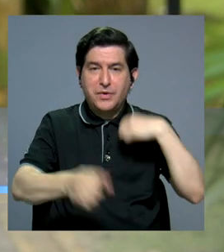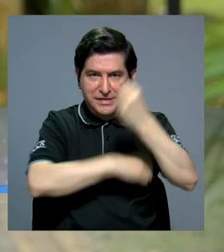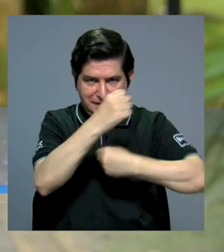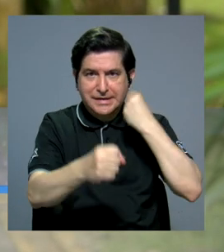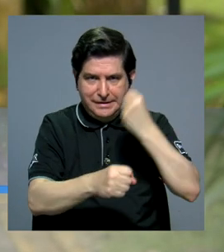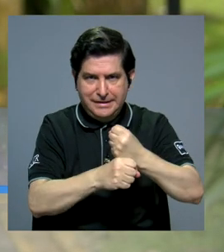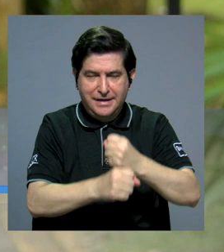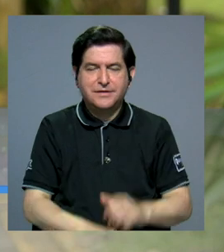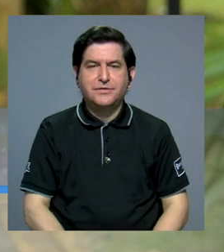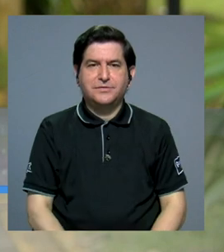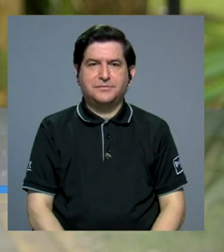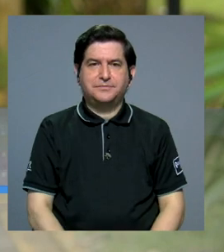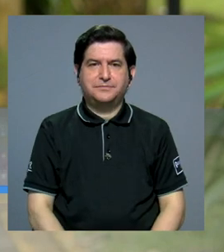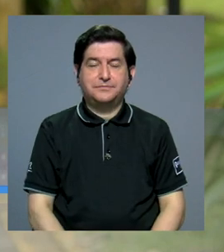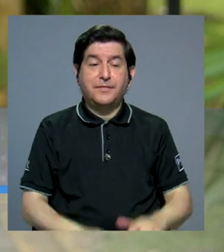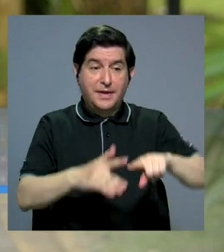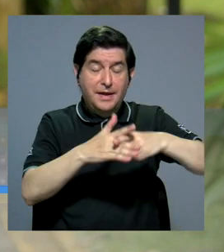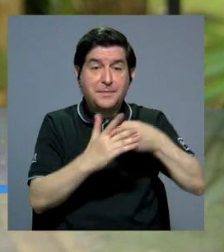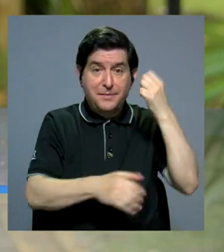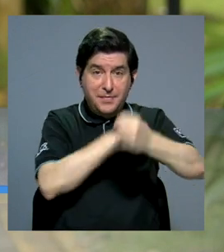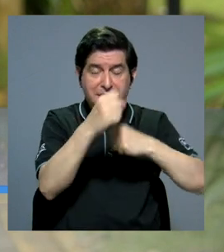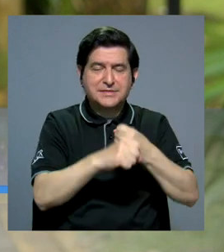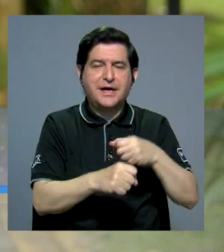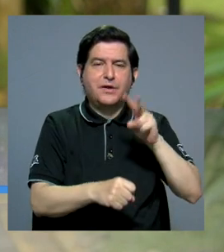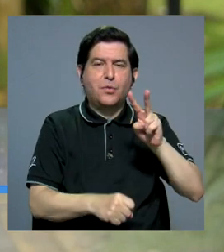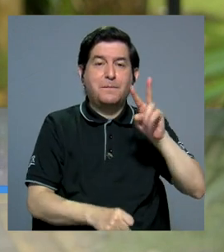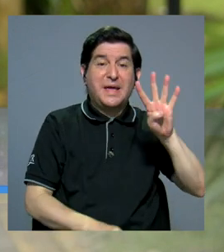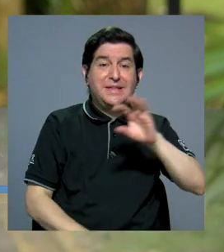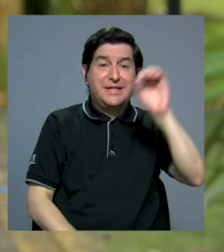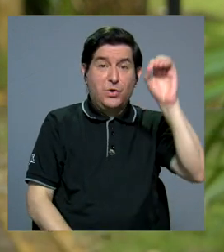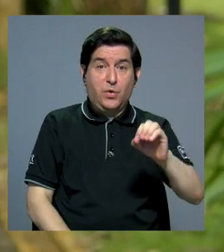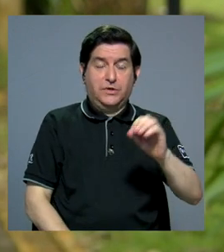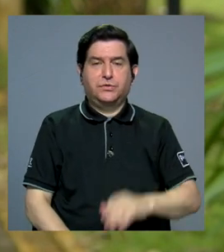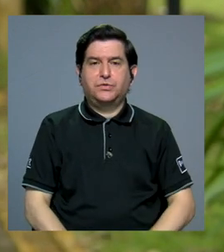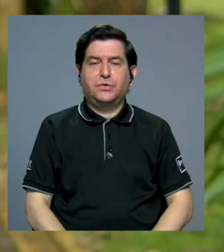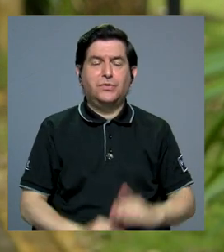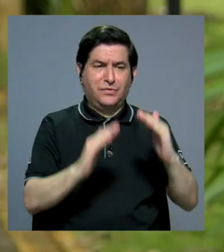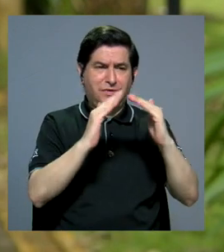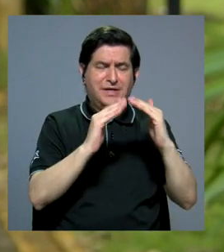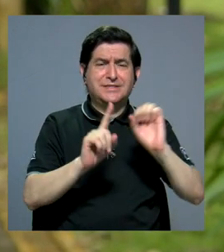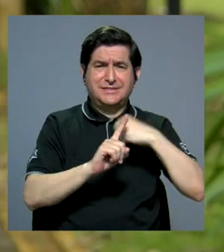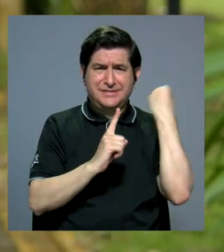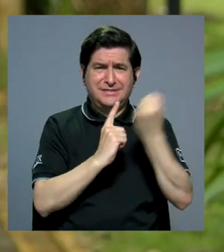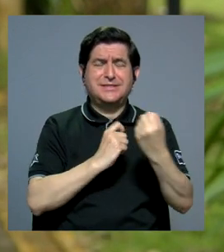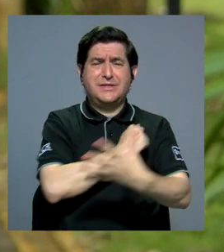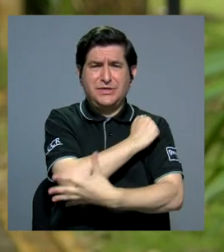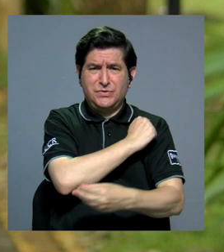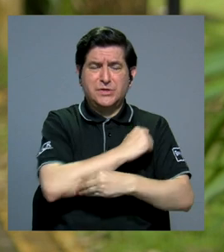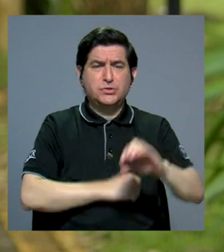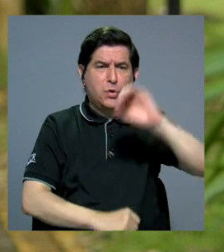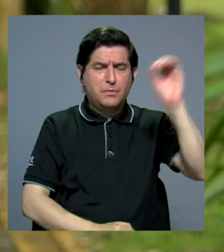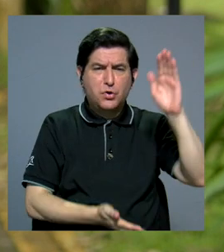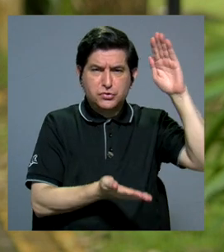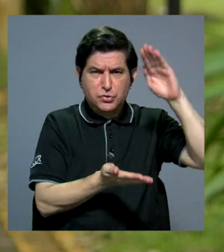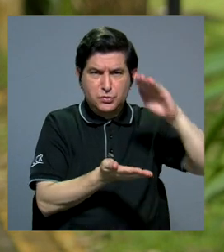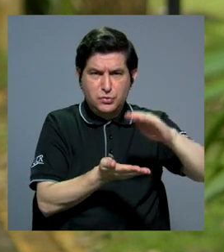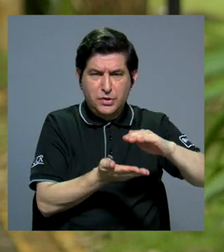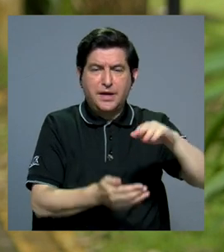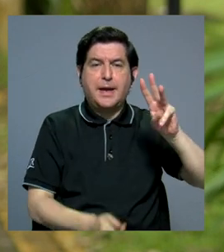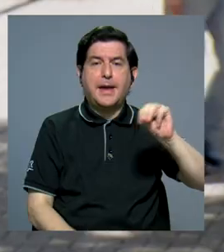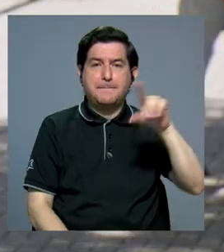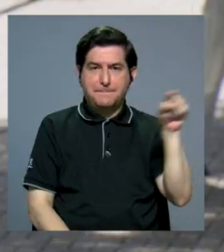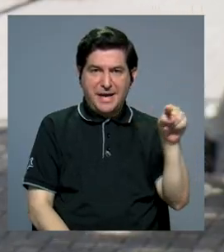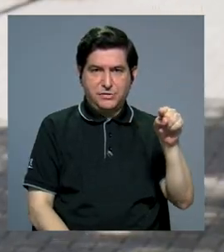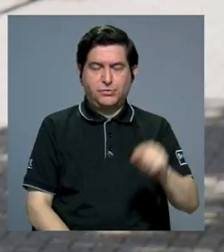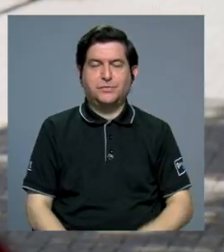lo largo del año, teniendo que empezamos el año con un 24% de hogares en condición de pobreza. Esta tasa disminuyó hacia